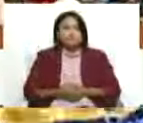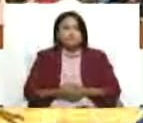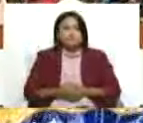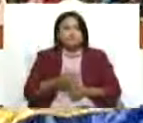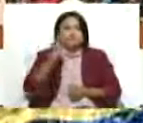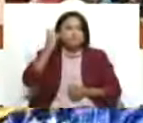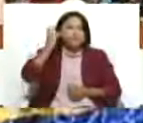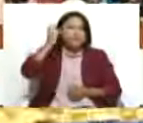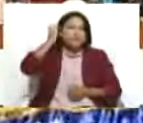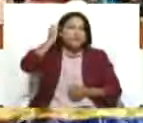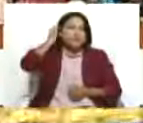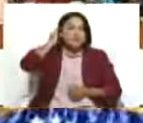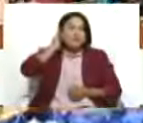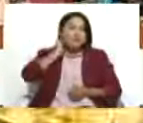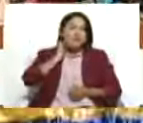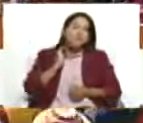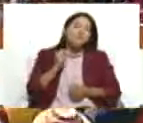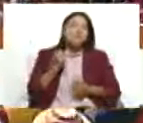Inclusive